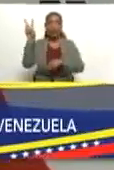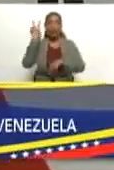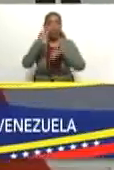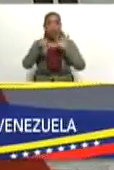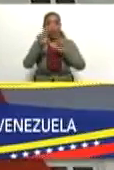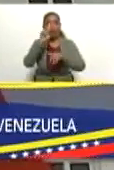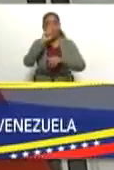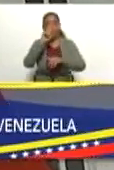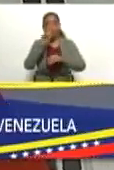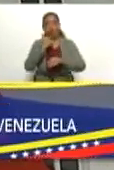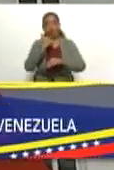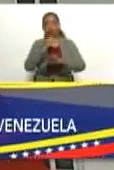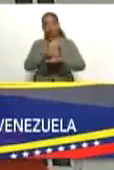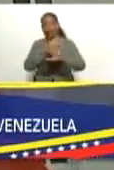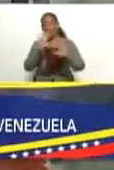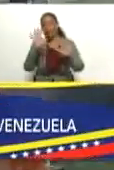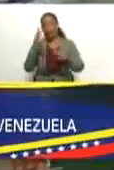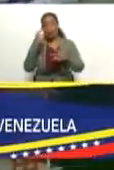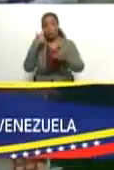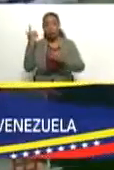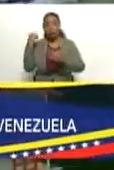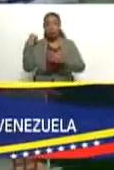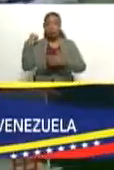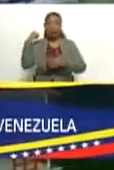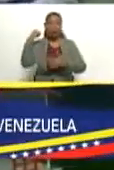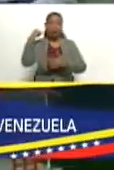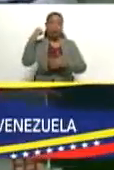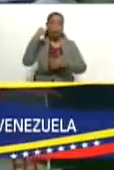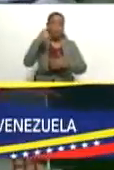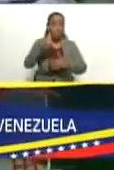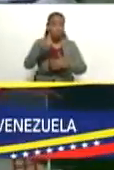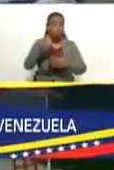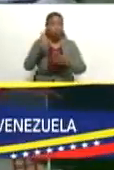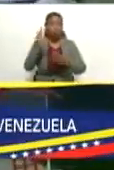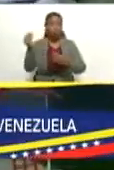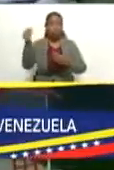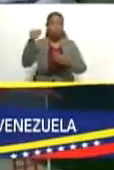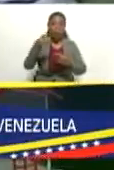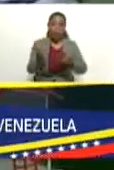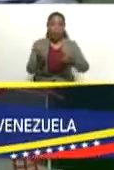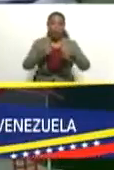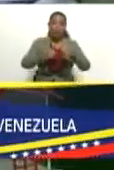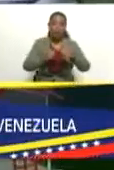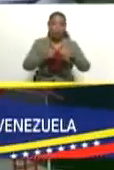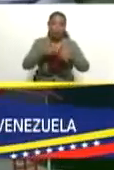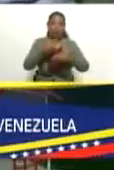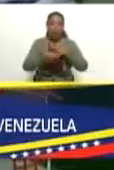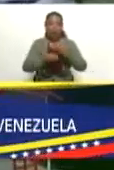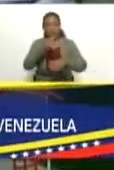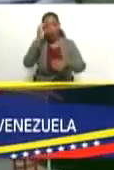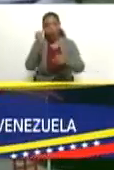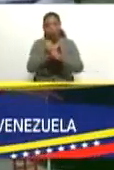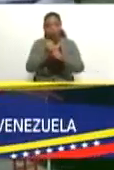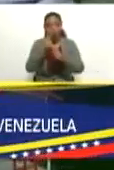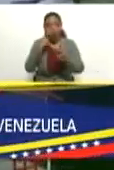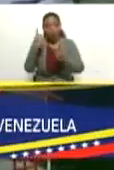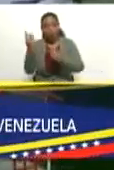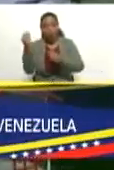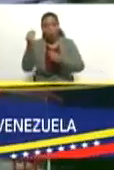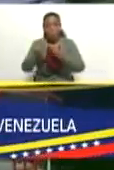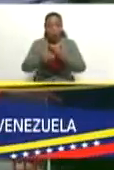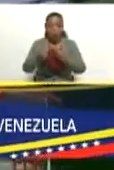ya. ¿Cómo va pasando el tiempo? Y se va consolidando el trabajo, la perseverancia,